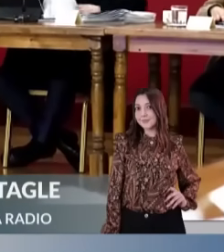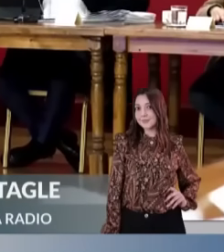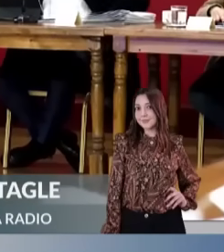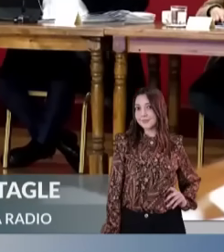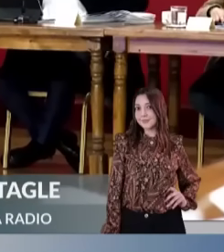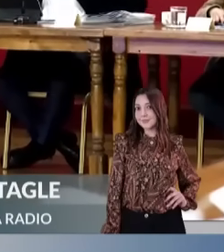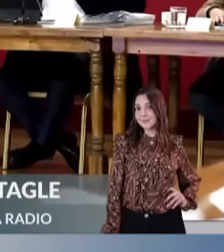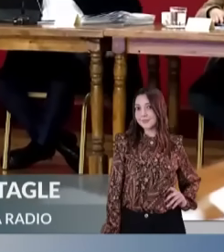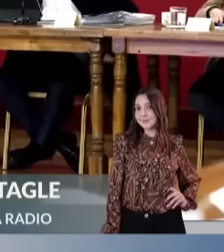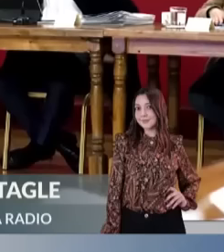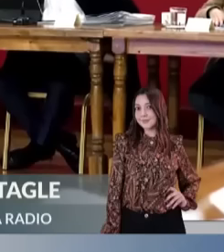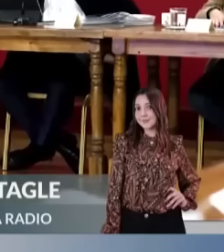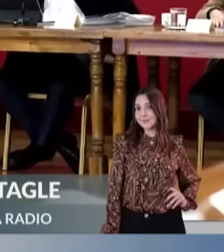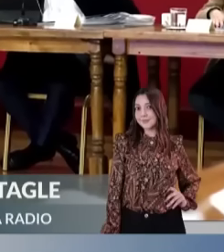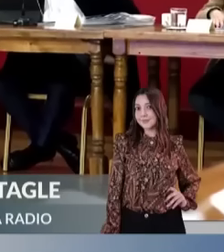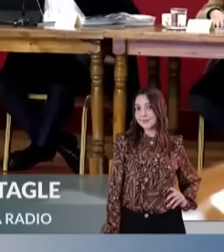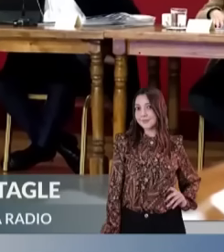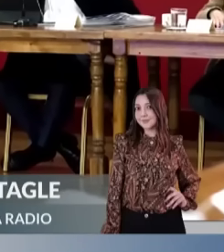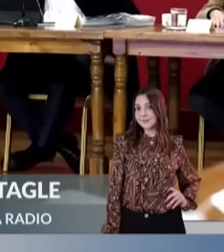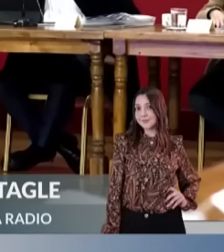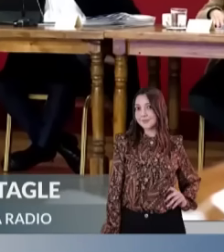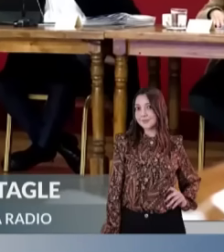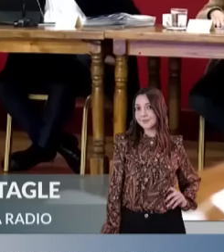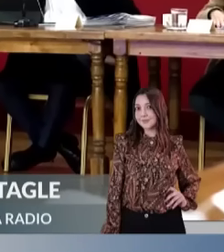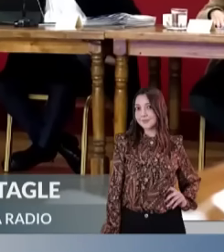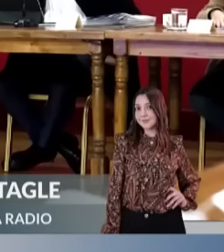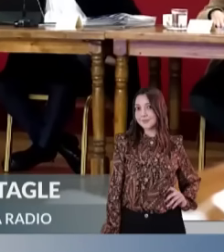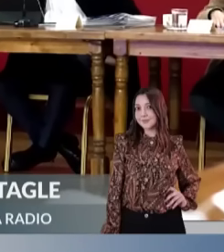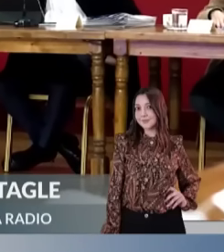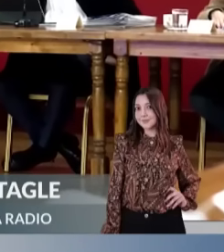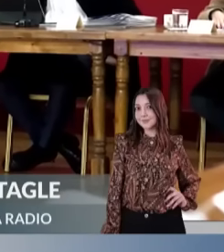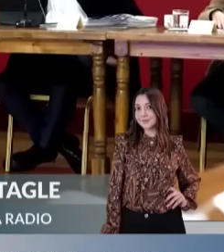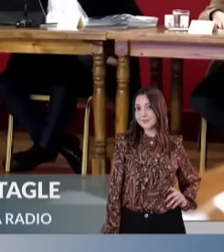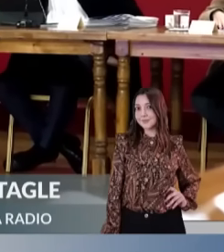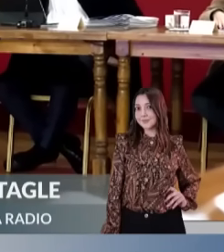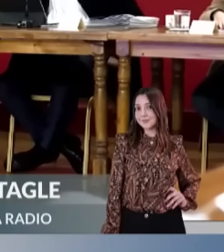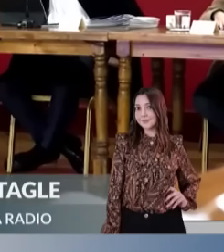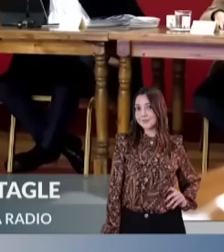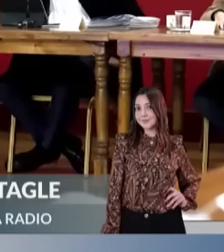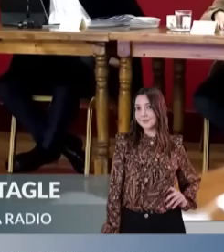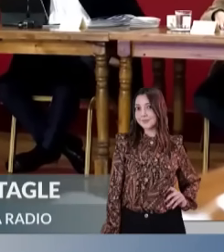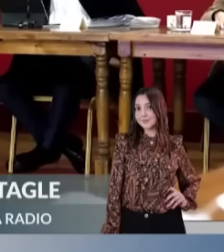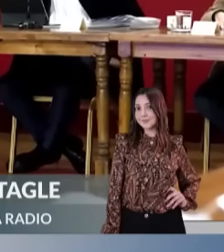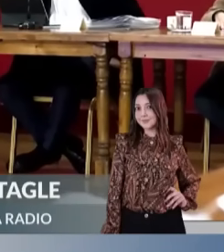no empecemos a distraernos de que aquí faltó la capacitación y que haya